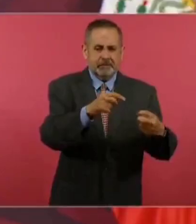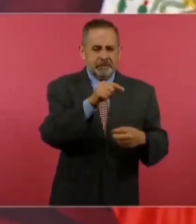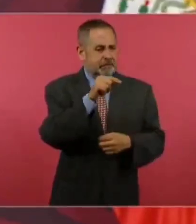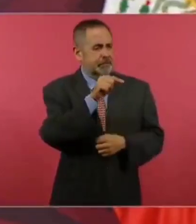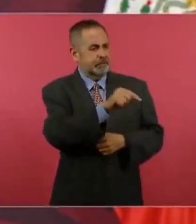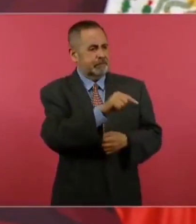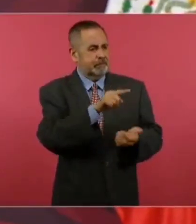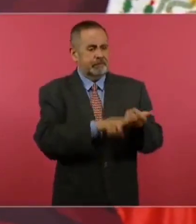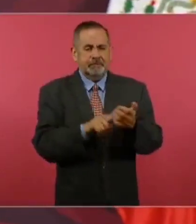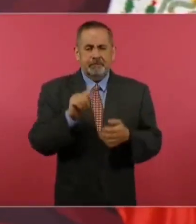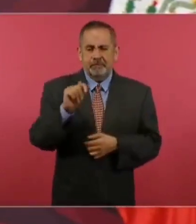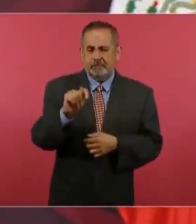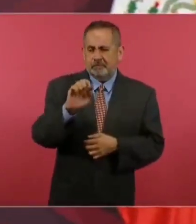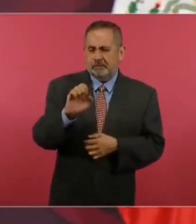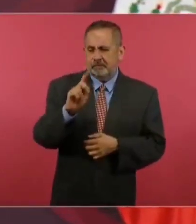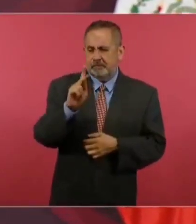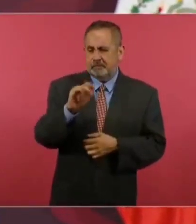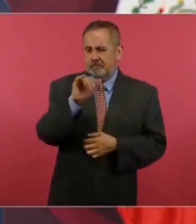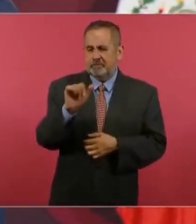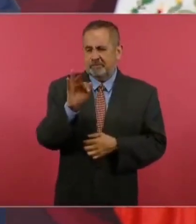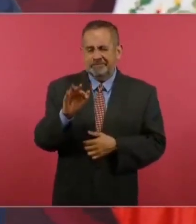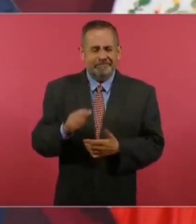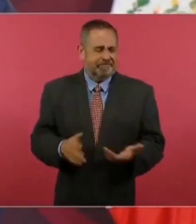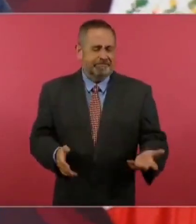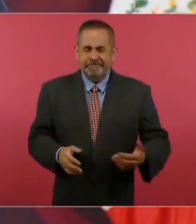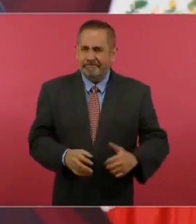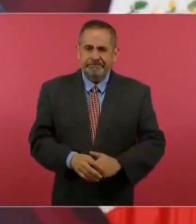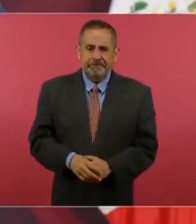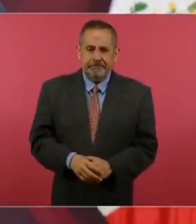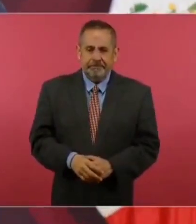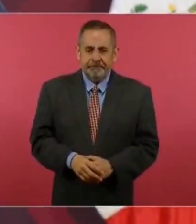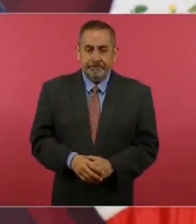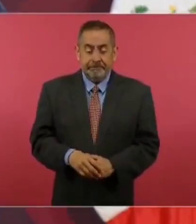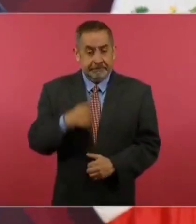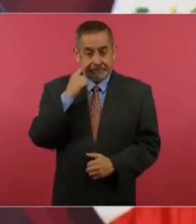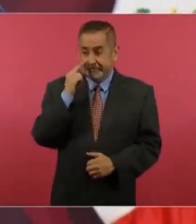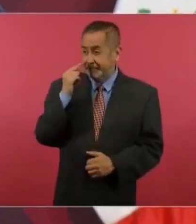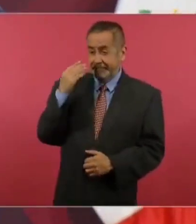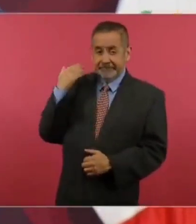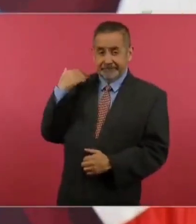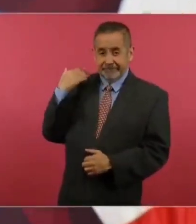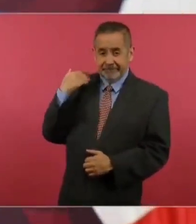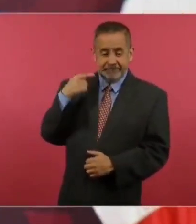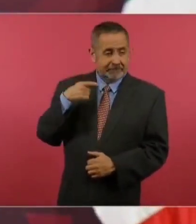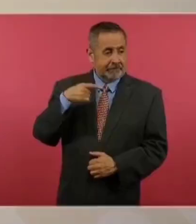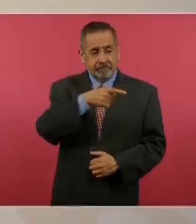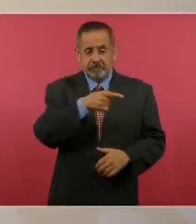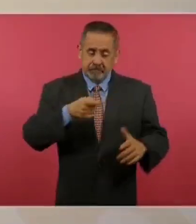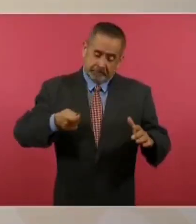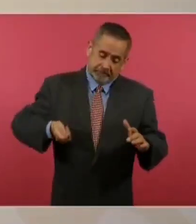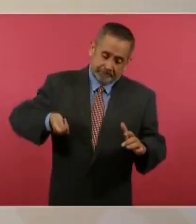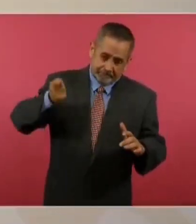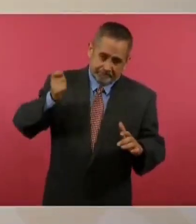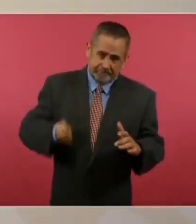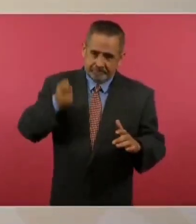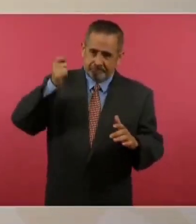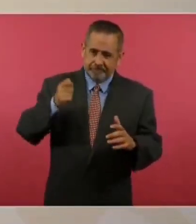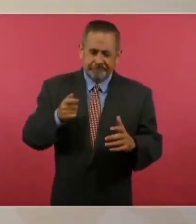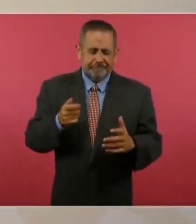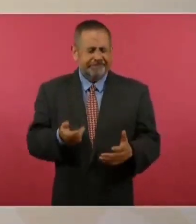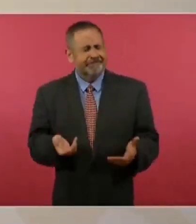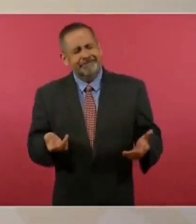del Tribunal Electoral. La última fue esa resolución en